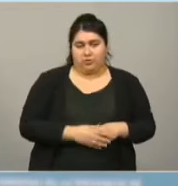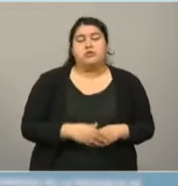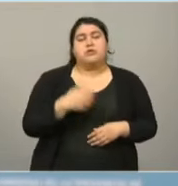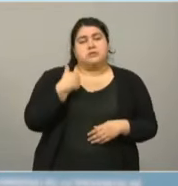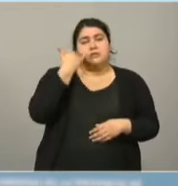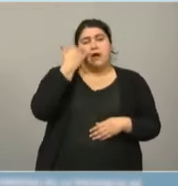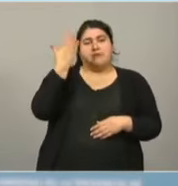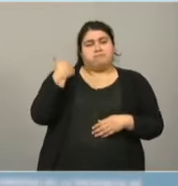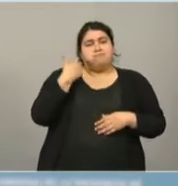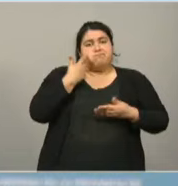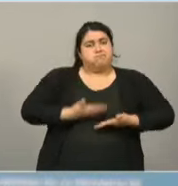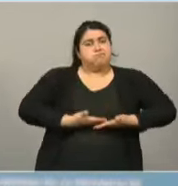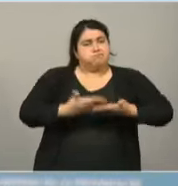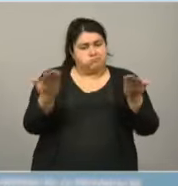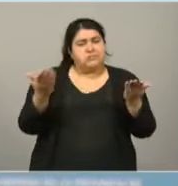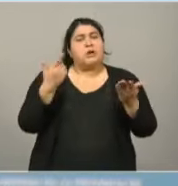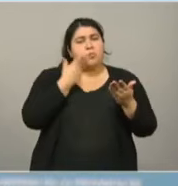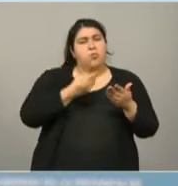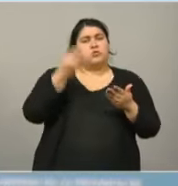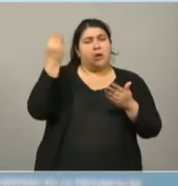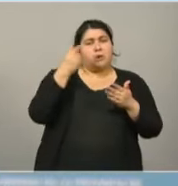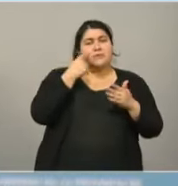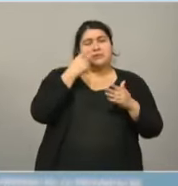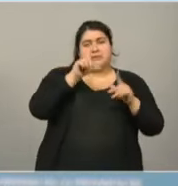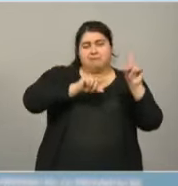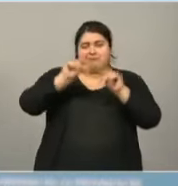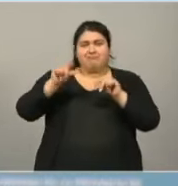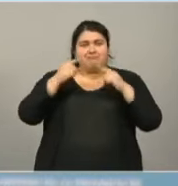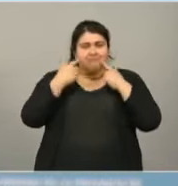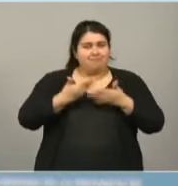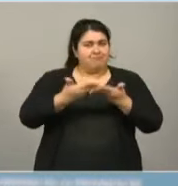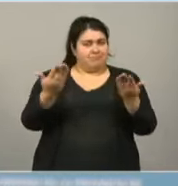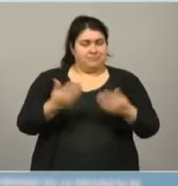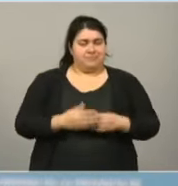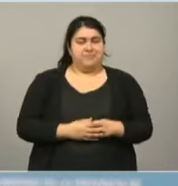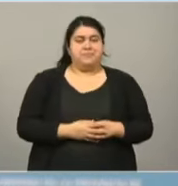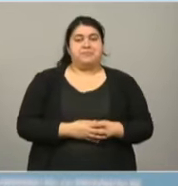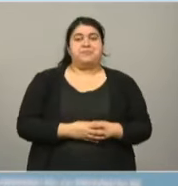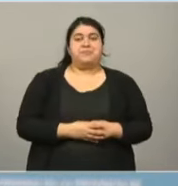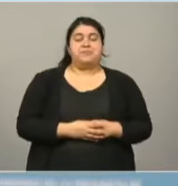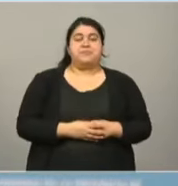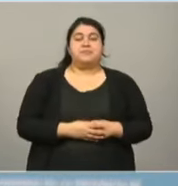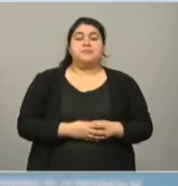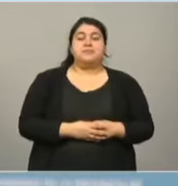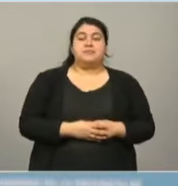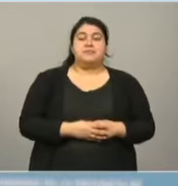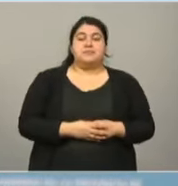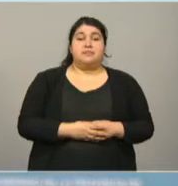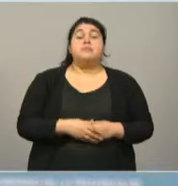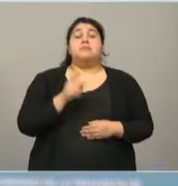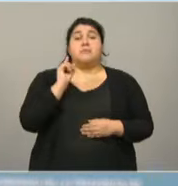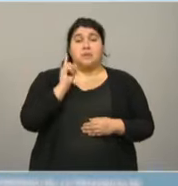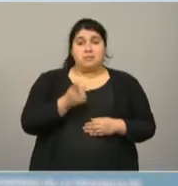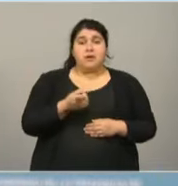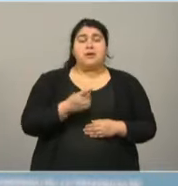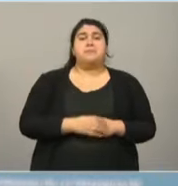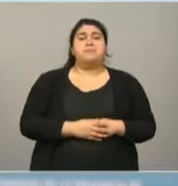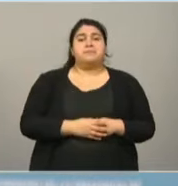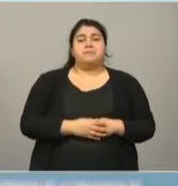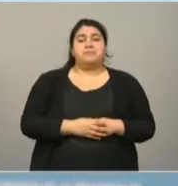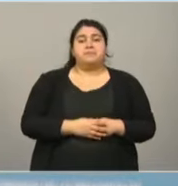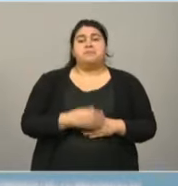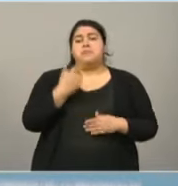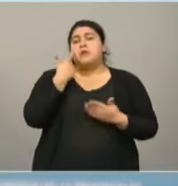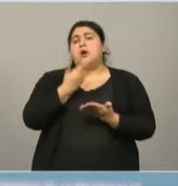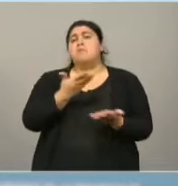lo hemos lo hemos mostrado en en varias oportunidades e podemos Mostrar